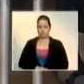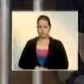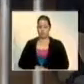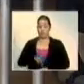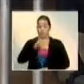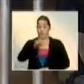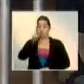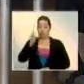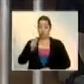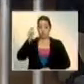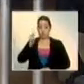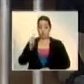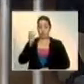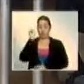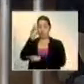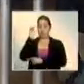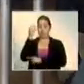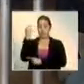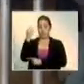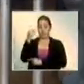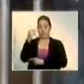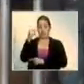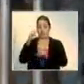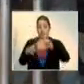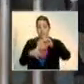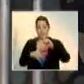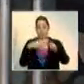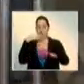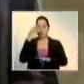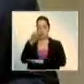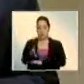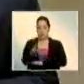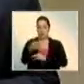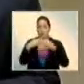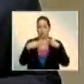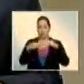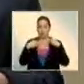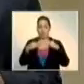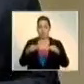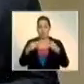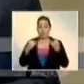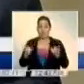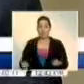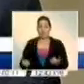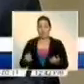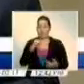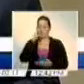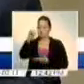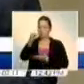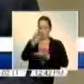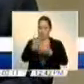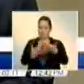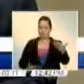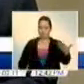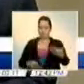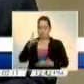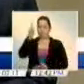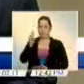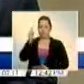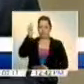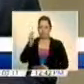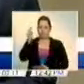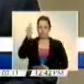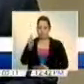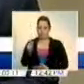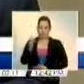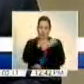Dos diputados del bloque venezolano del Parlamento Latinoamericano viajarán a Panamá a plantear en esta instancia un informe. Los diputados que conforman el